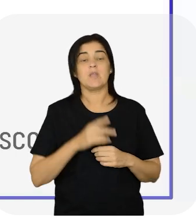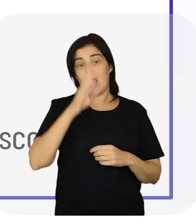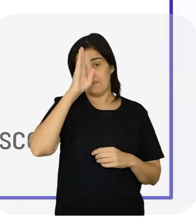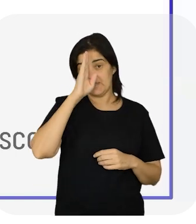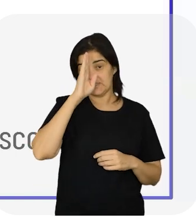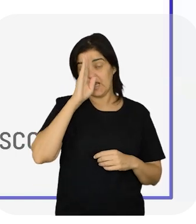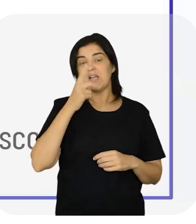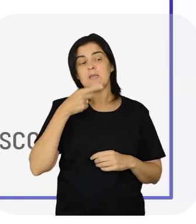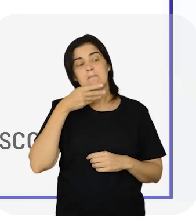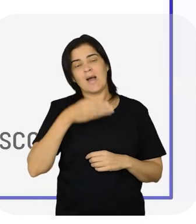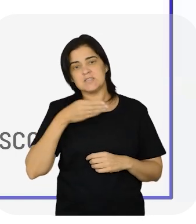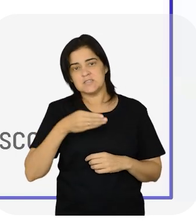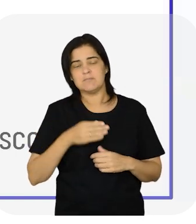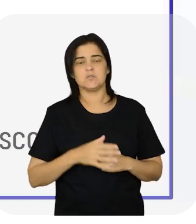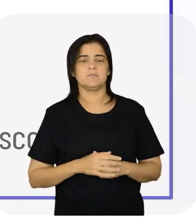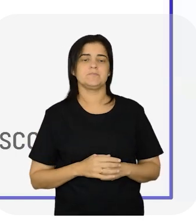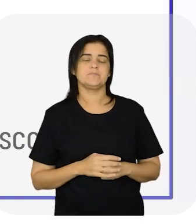aprendizaje y la participación.